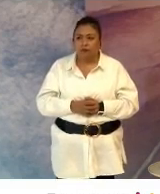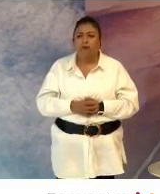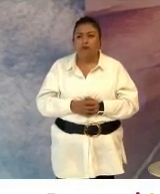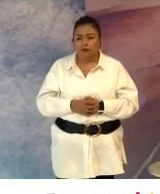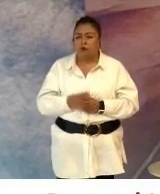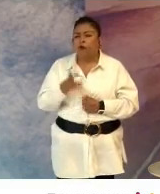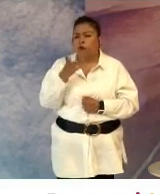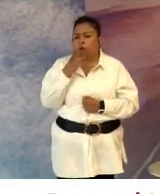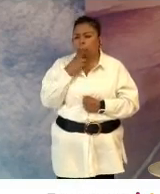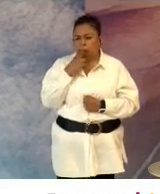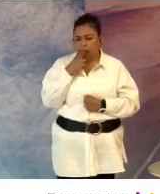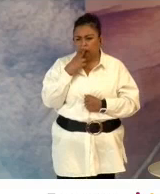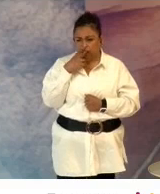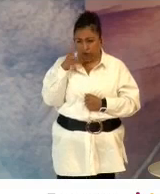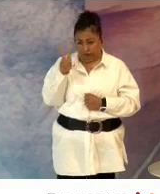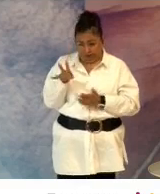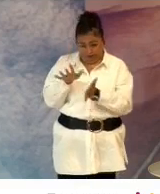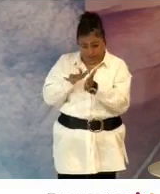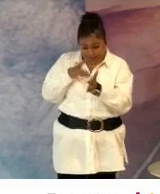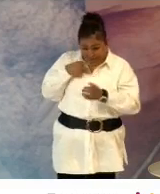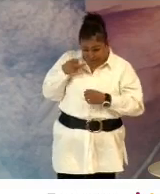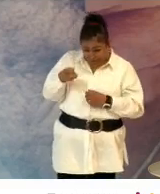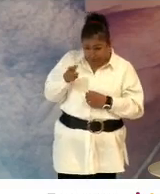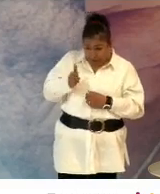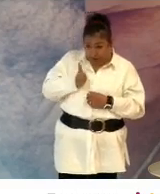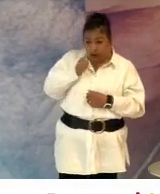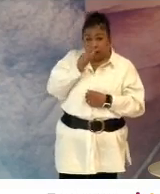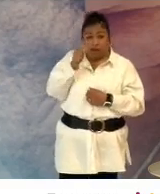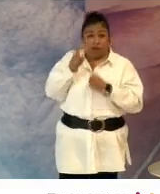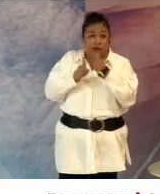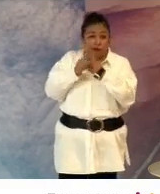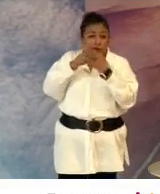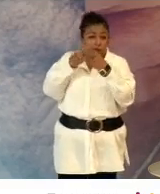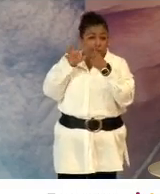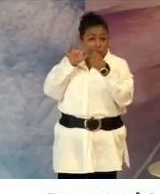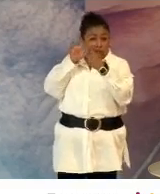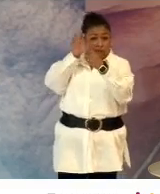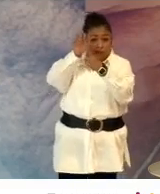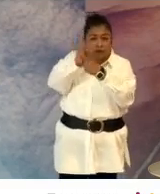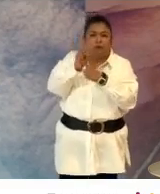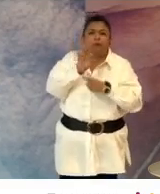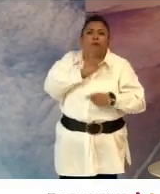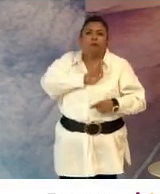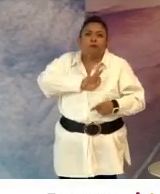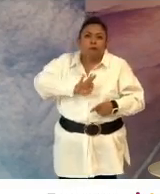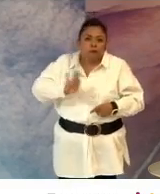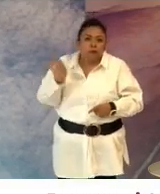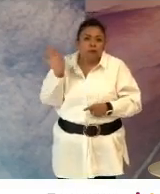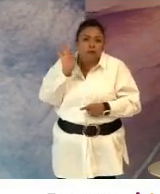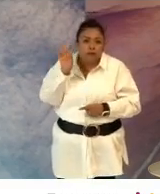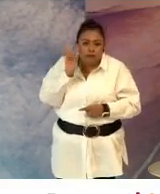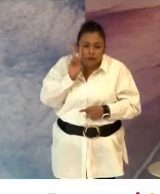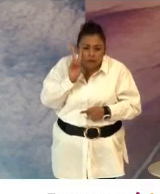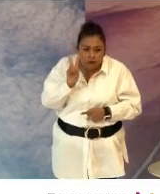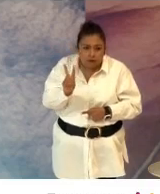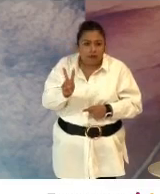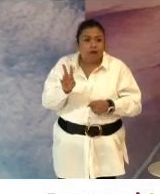Si aplicamos esto a los desafíos, podemos ver